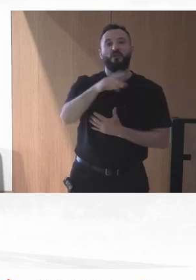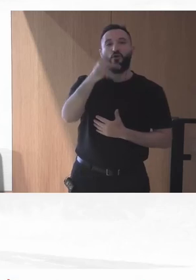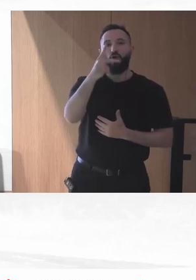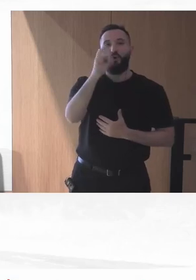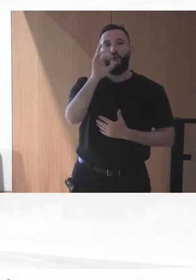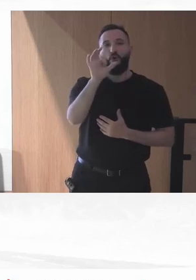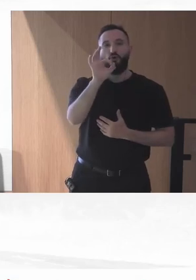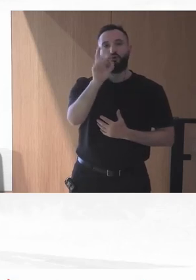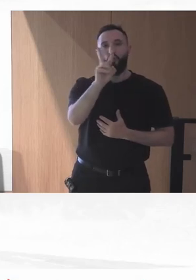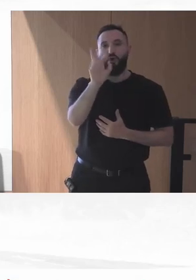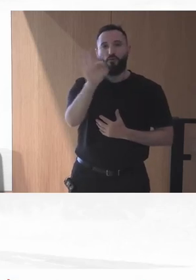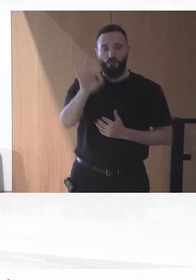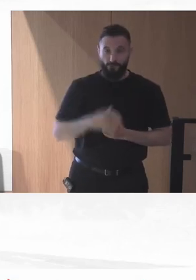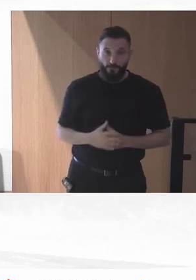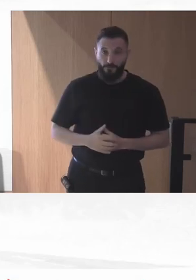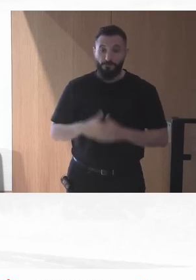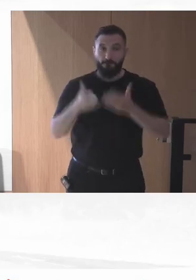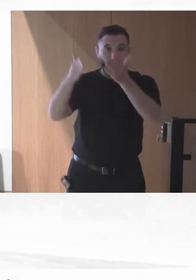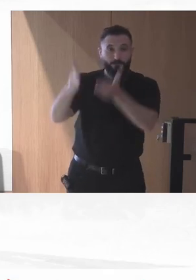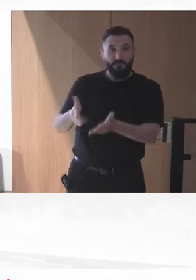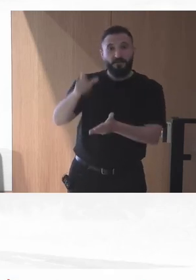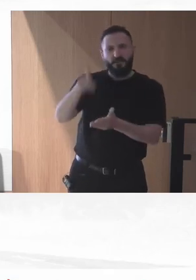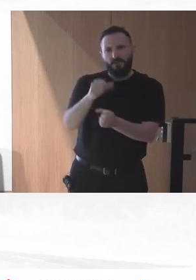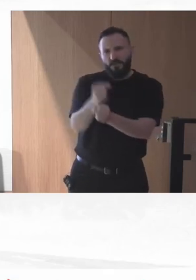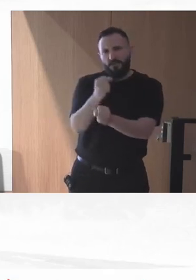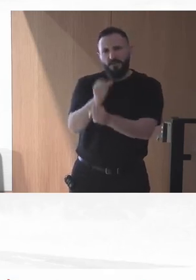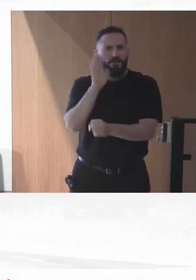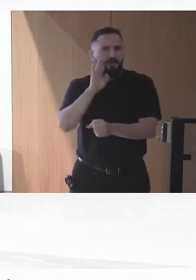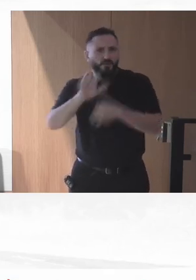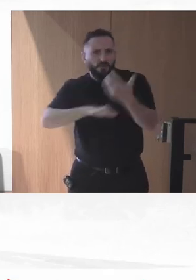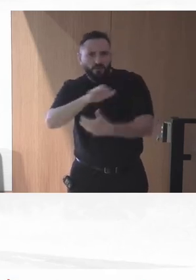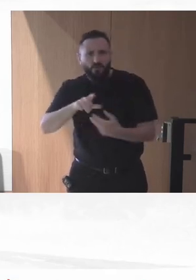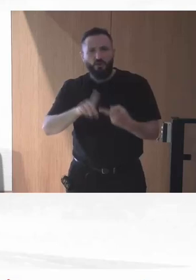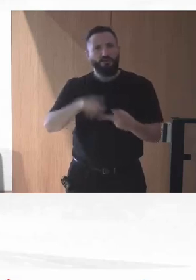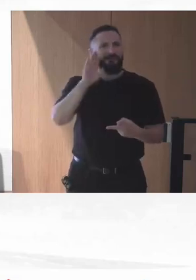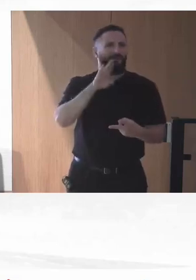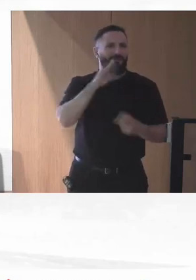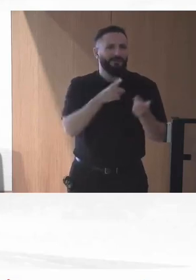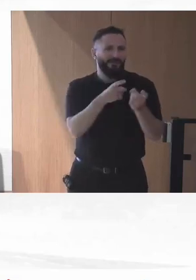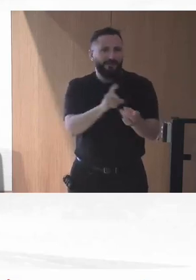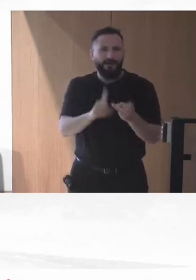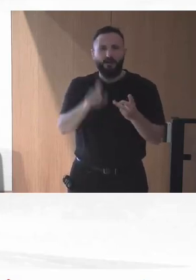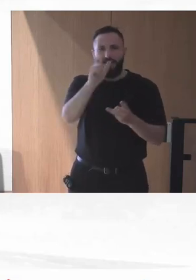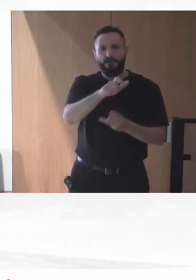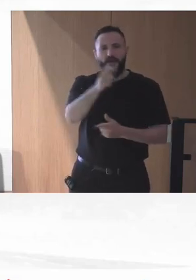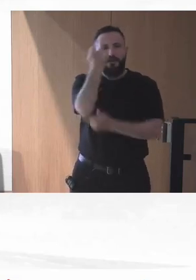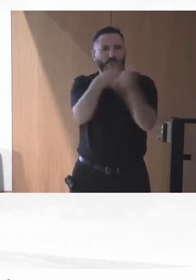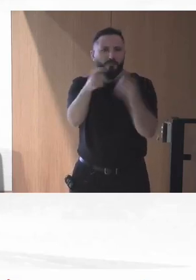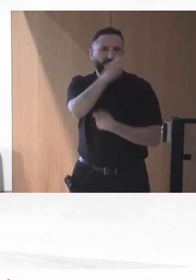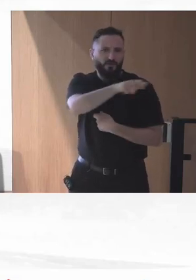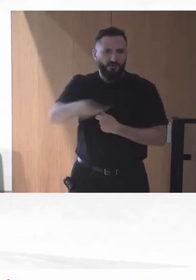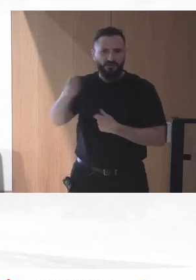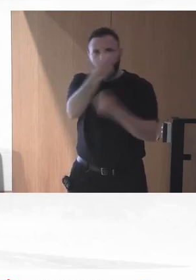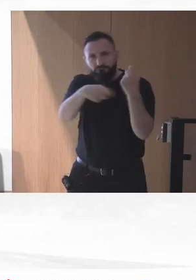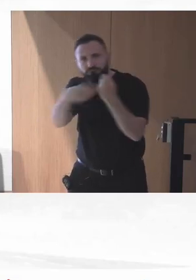Y ella ha trabajado con corrupción, crímenes de guerra y tráfico de personas y es especialista en